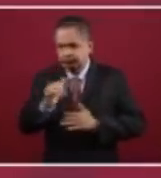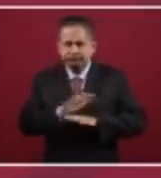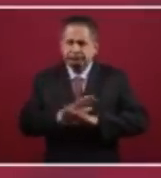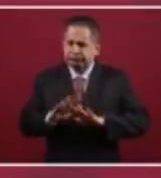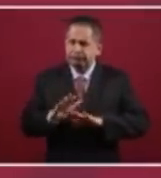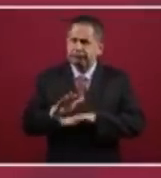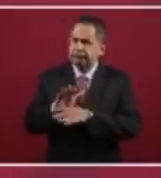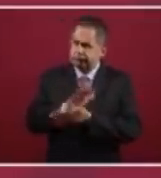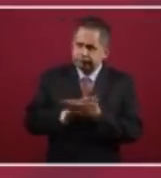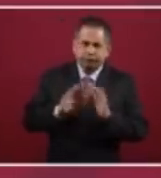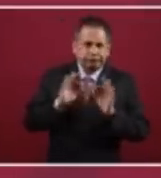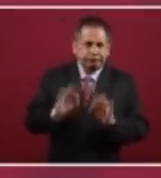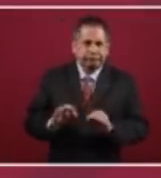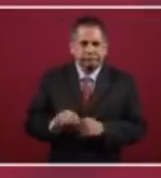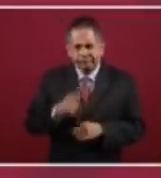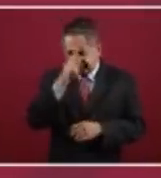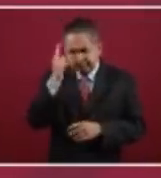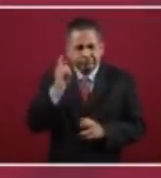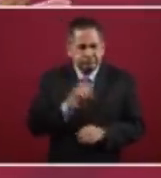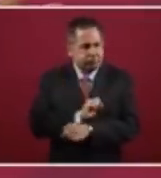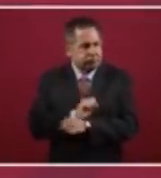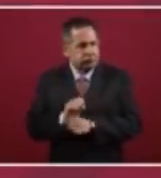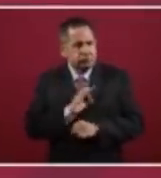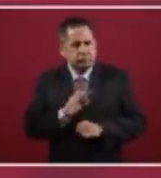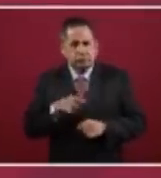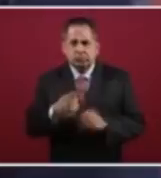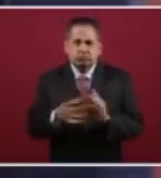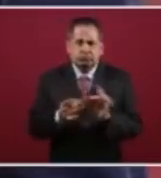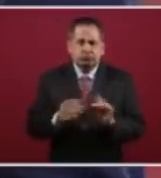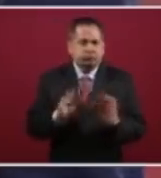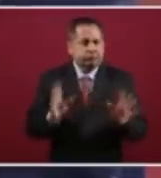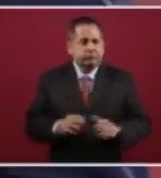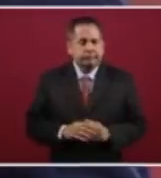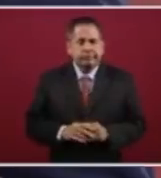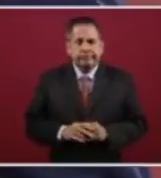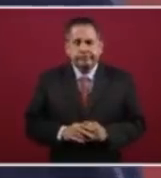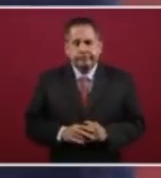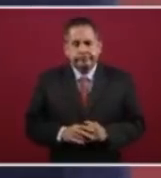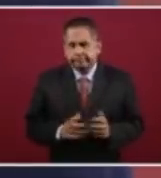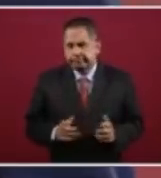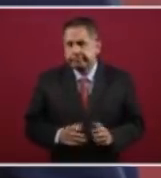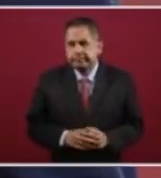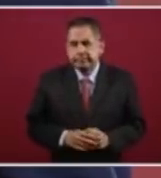Y es muy sencillo de explicar qué es la